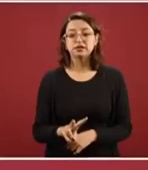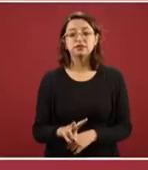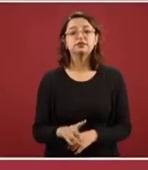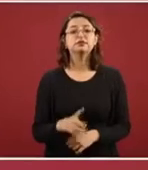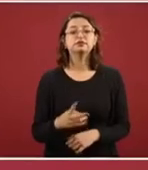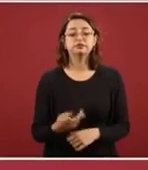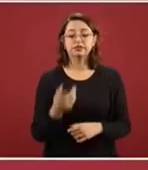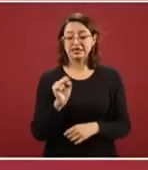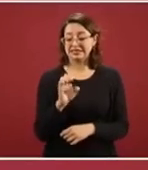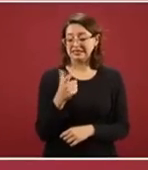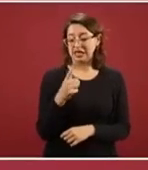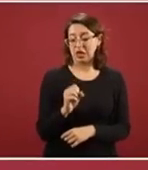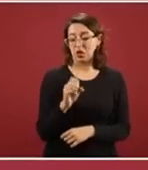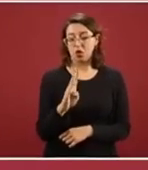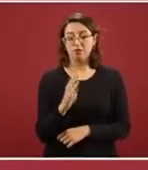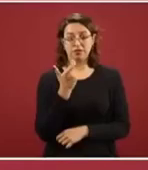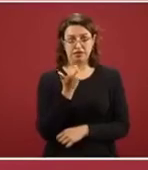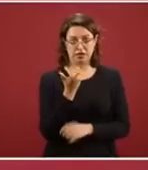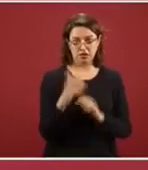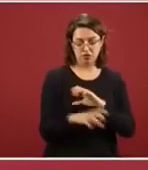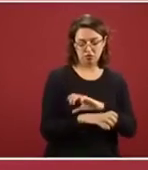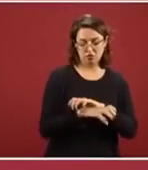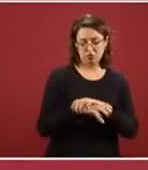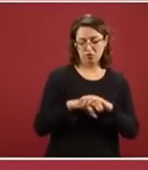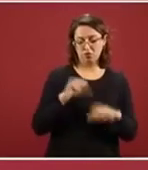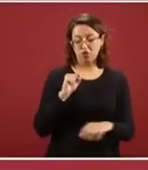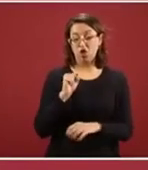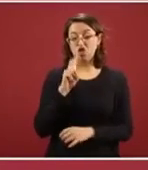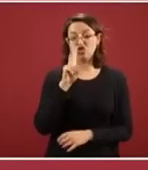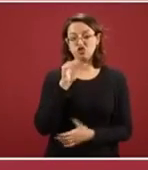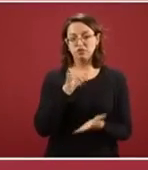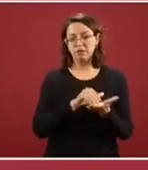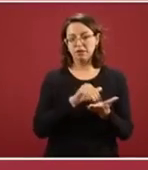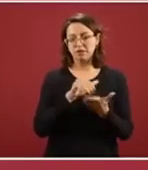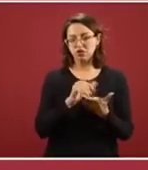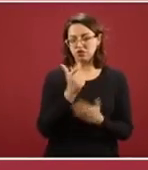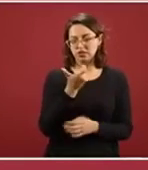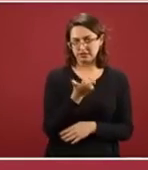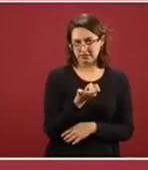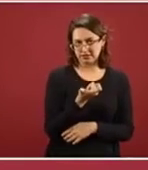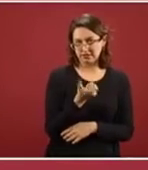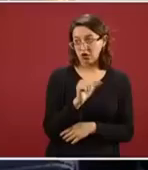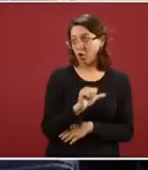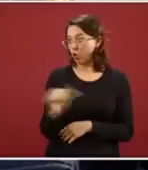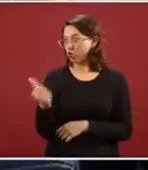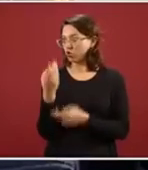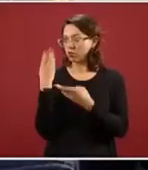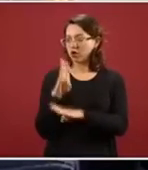esa operación de alrededor de 2,000 millones